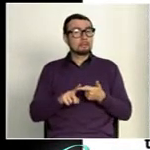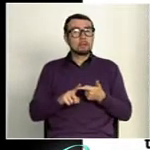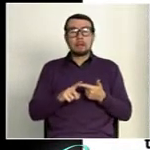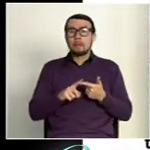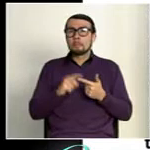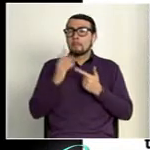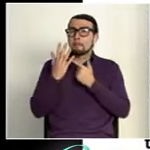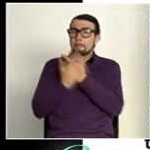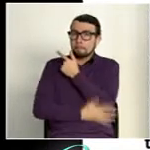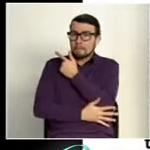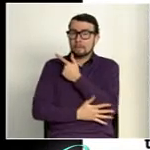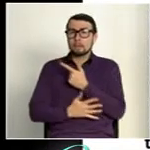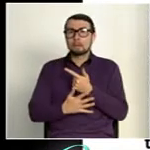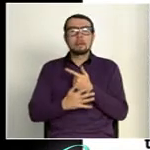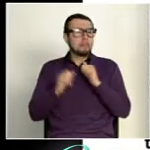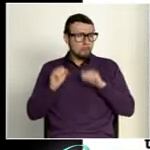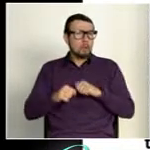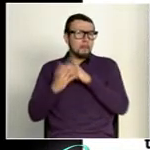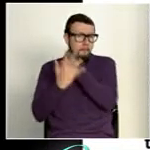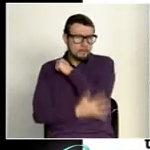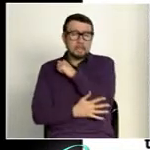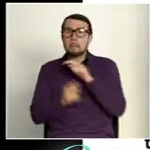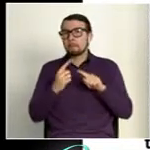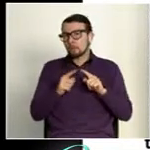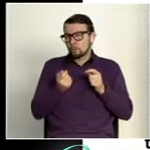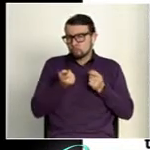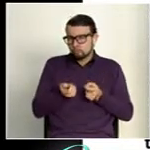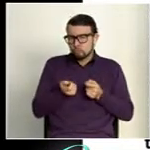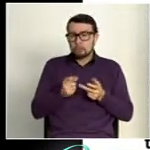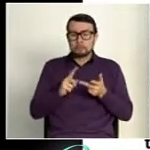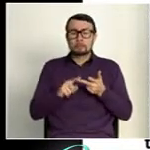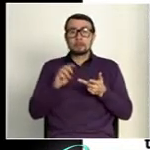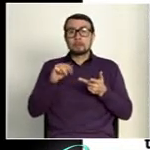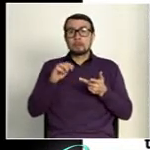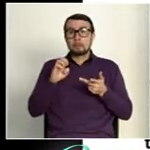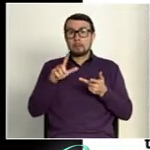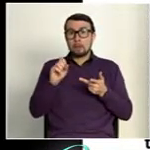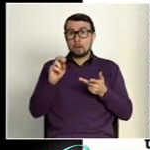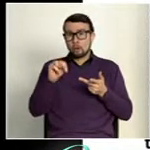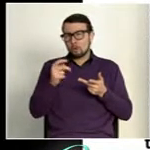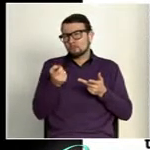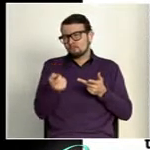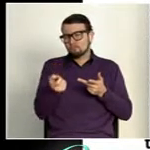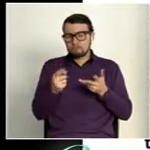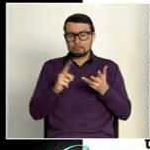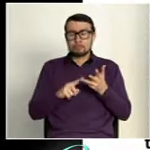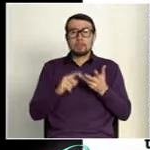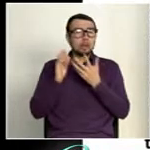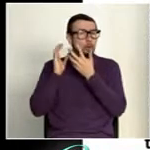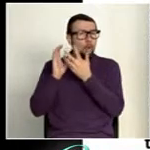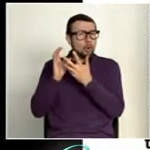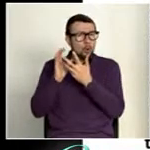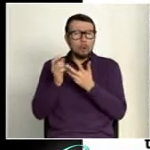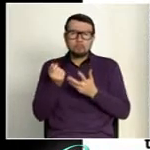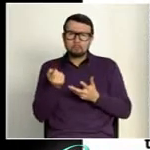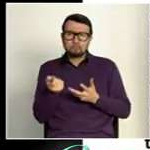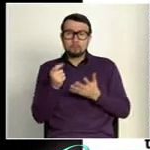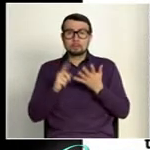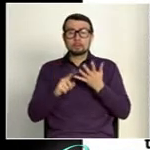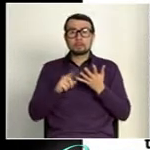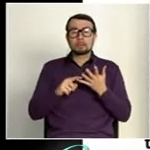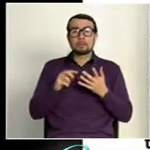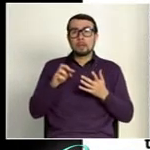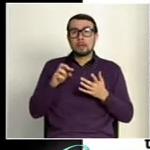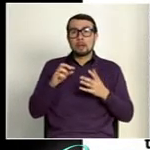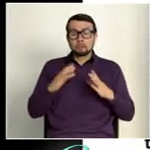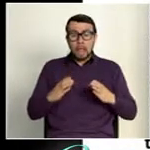piña. Piña se puede consumir, pero moderadamente. Melón no se debe consumir mucho. Coco, moderadamente. Patilla